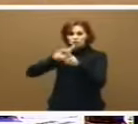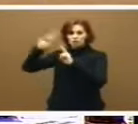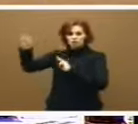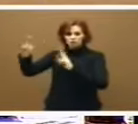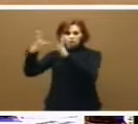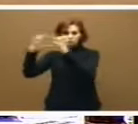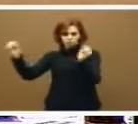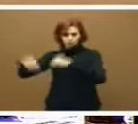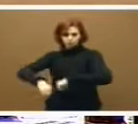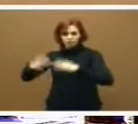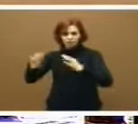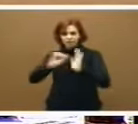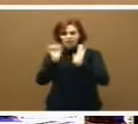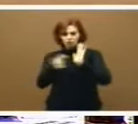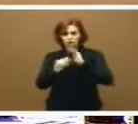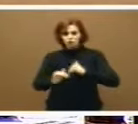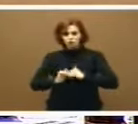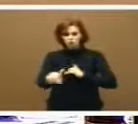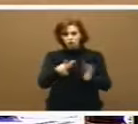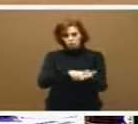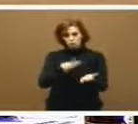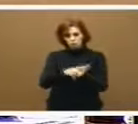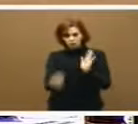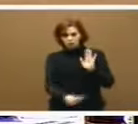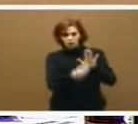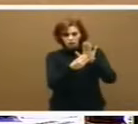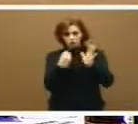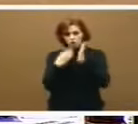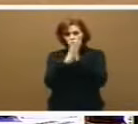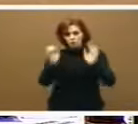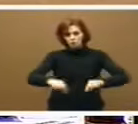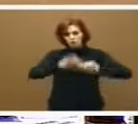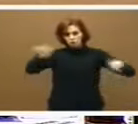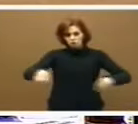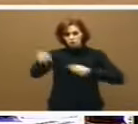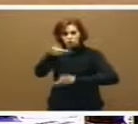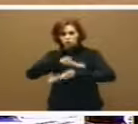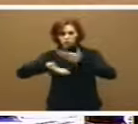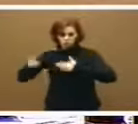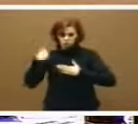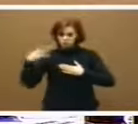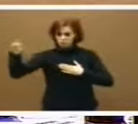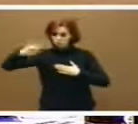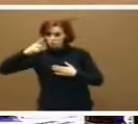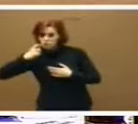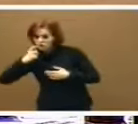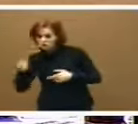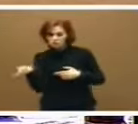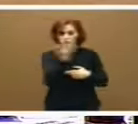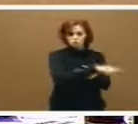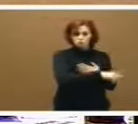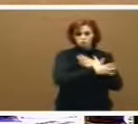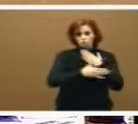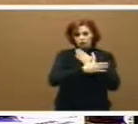financieras la supresión de la cláusula suelo de las hipotecas contenidas en los convenios de colaboración suscritos entre las mismas y la Junta de Extremadura para la